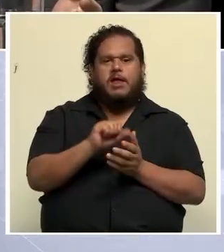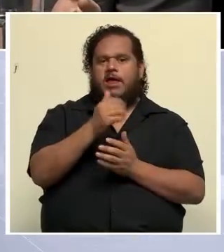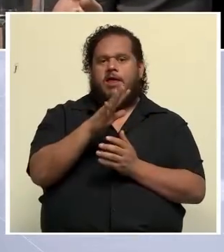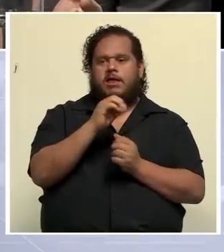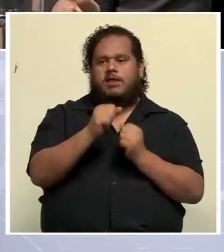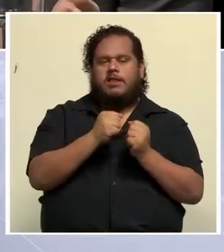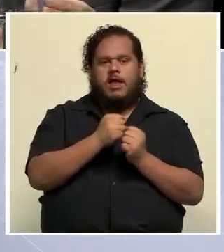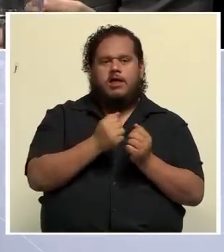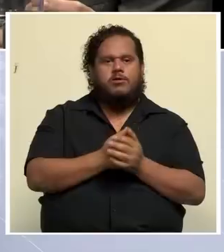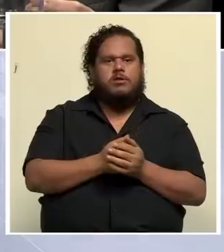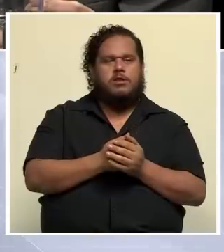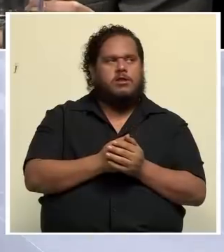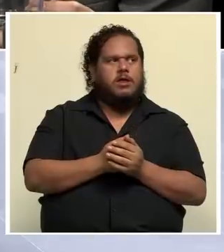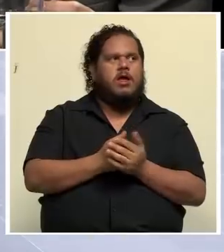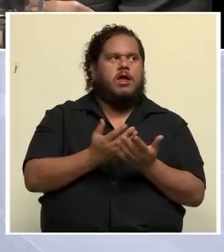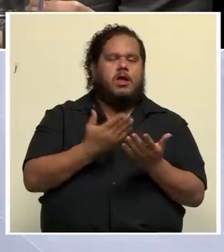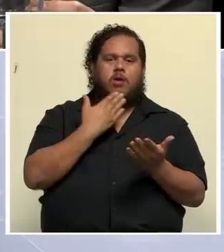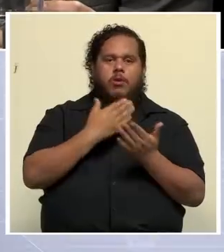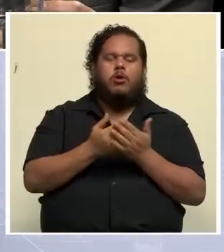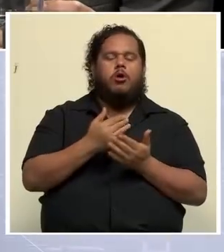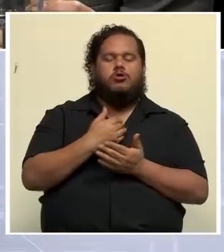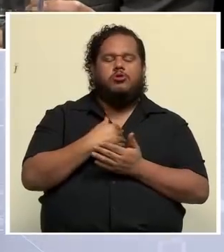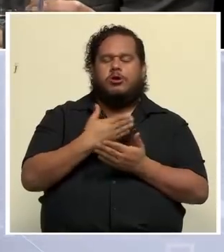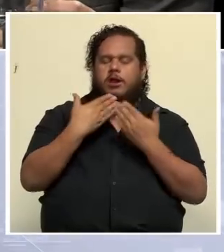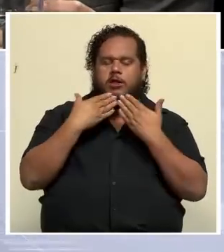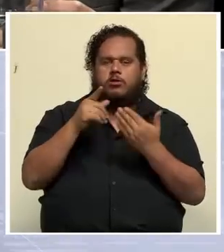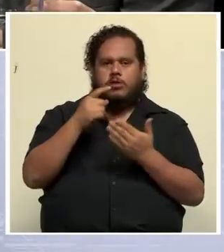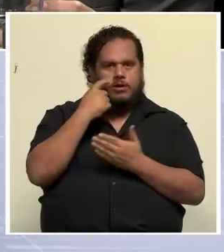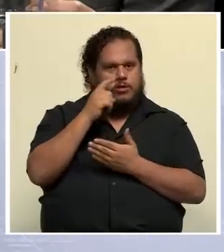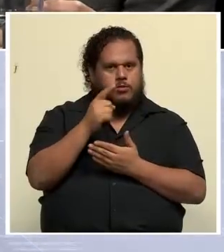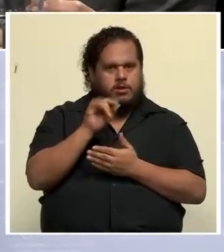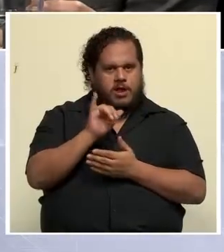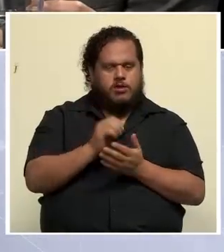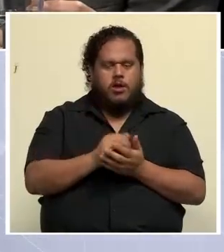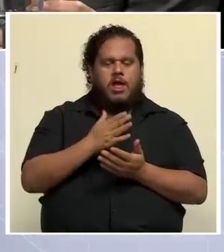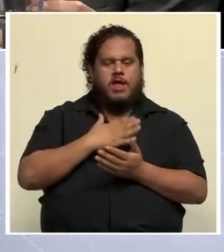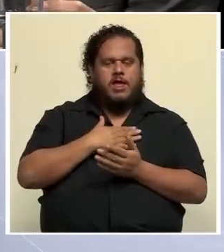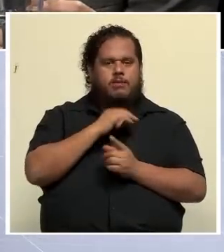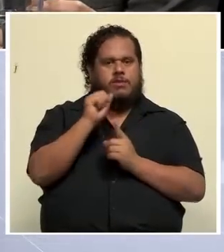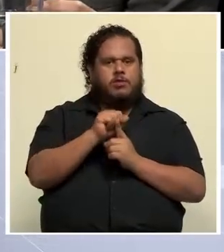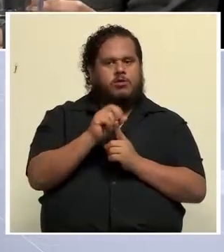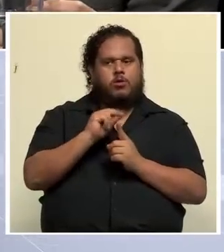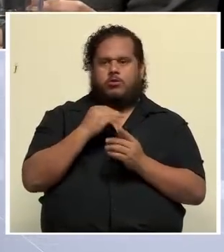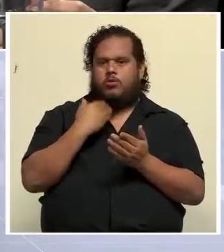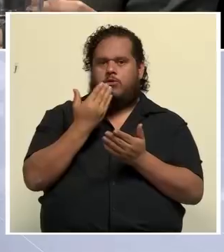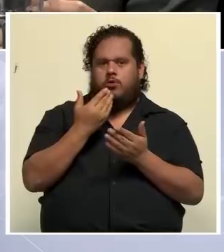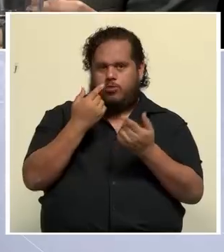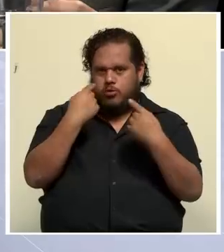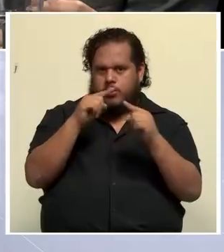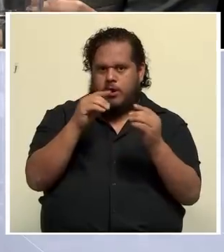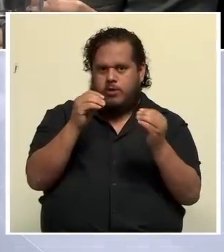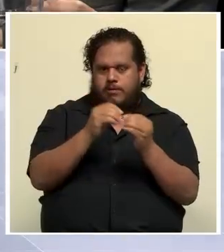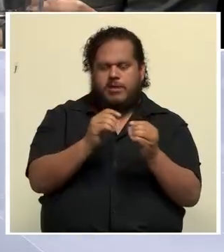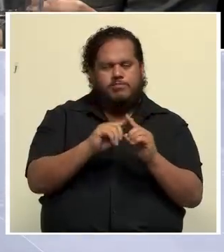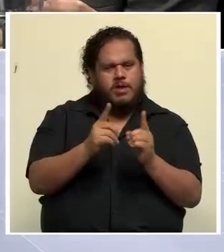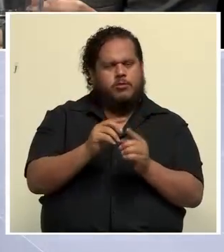y no conocemos de qué se trata. Yo le agradezco que usted reconozca eso, que en mi caso no llegaron a más. Pero además, don